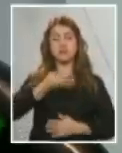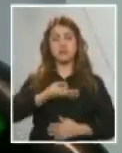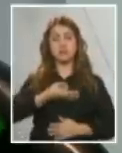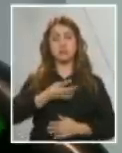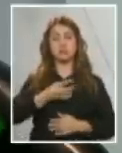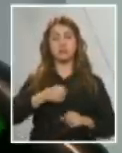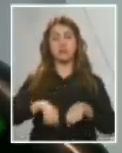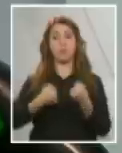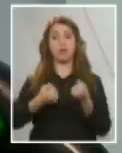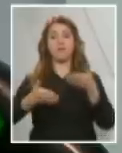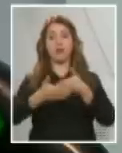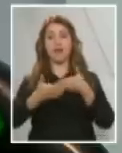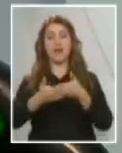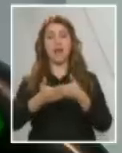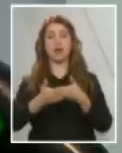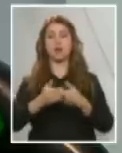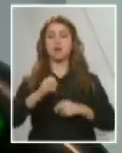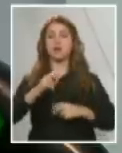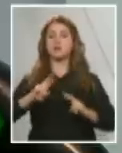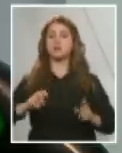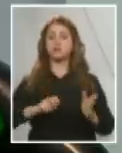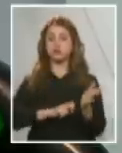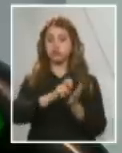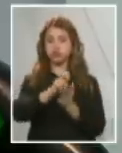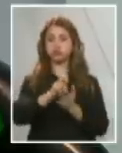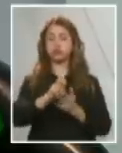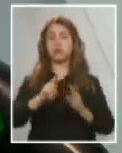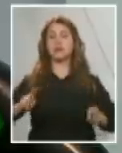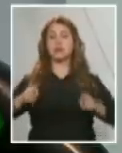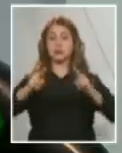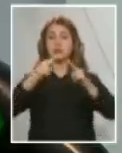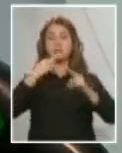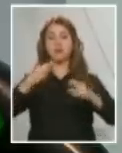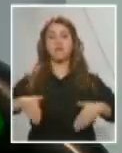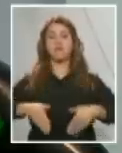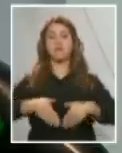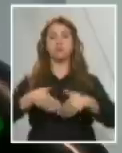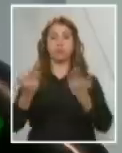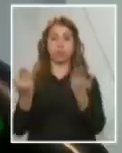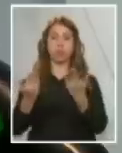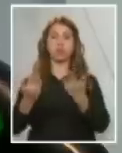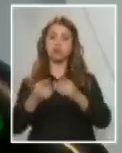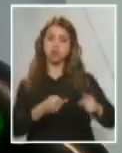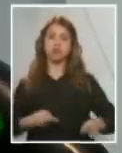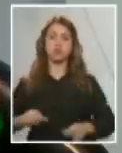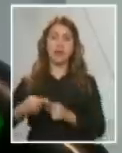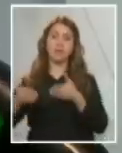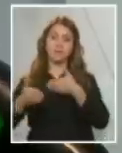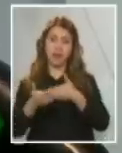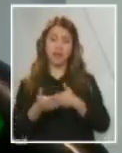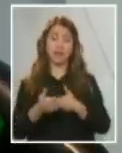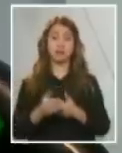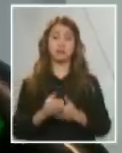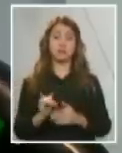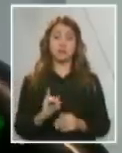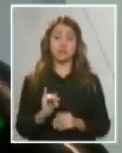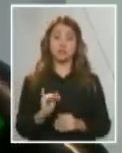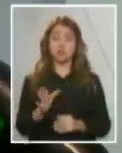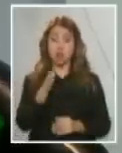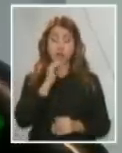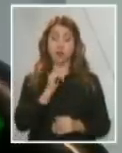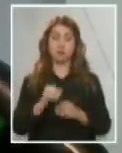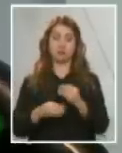romper barreras arquitectónicas, de infraestructura, sino que barreras sociales. Uh-huh. Porque finalmente eso es, si no, no hay inclusión